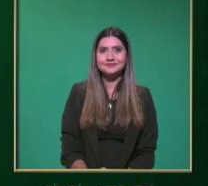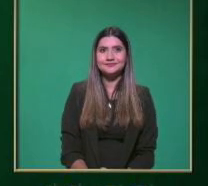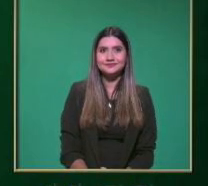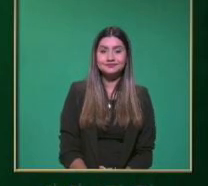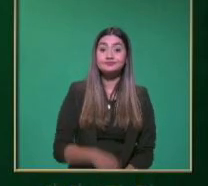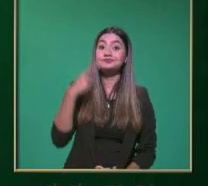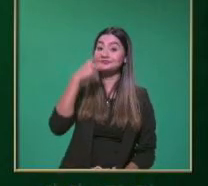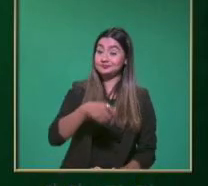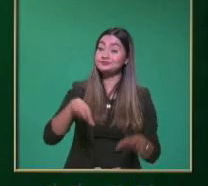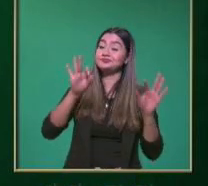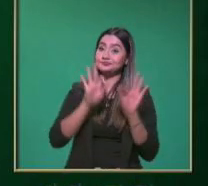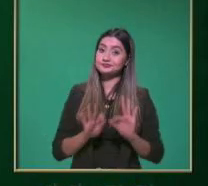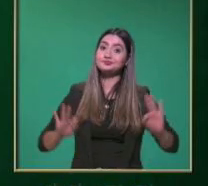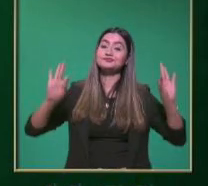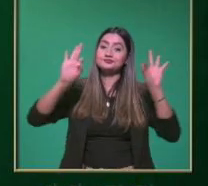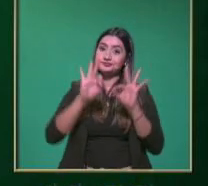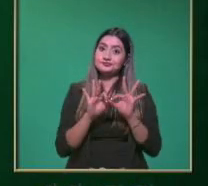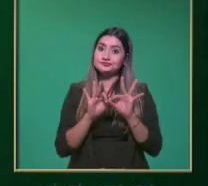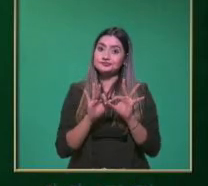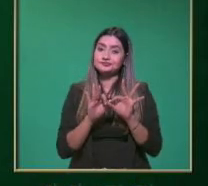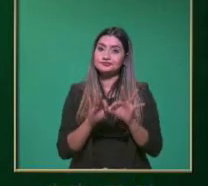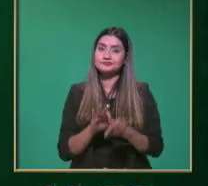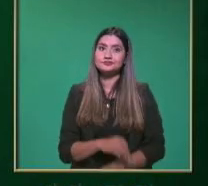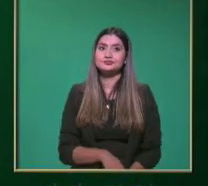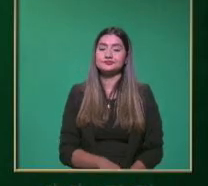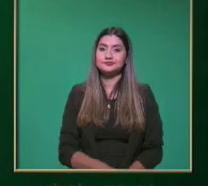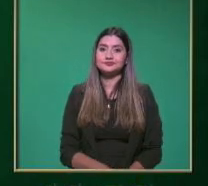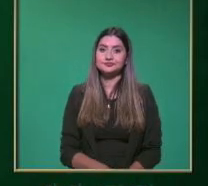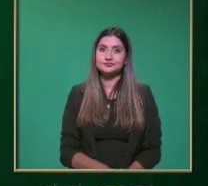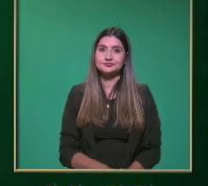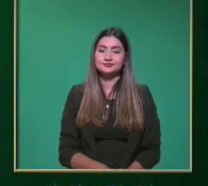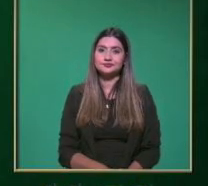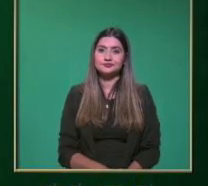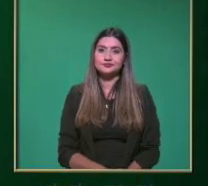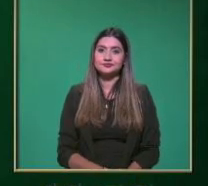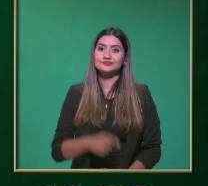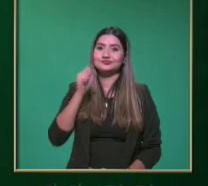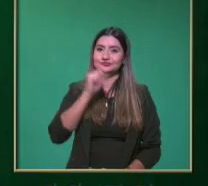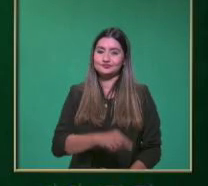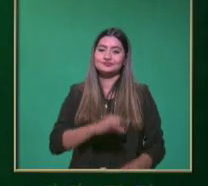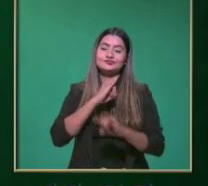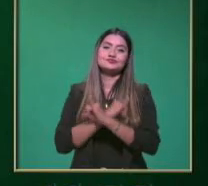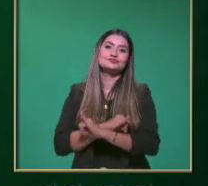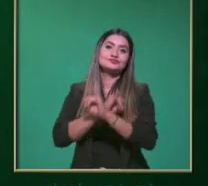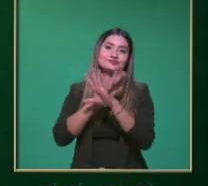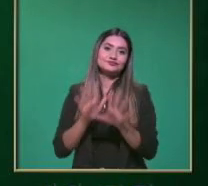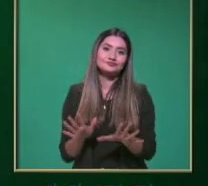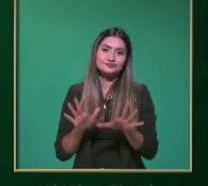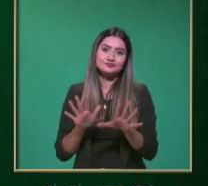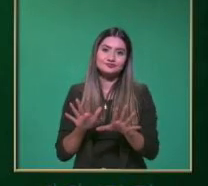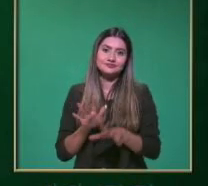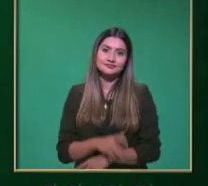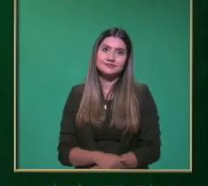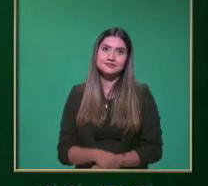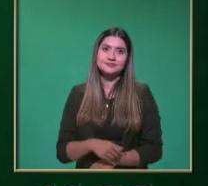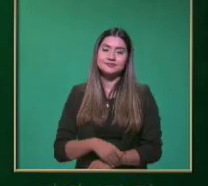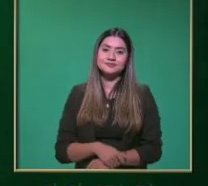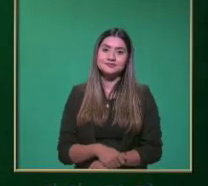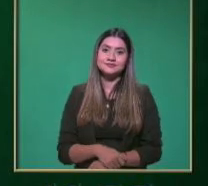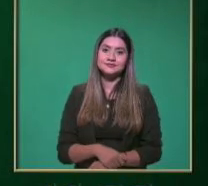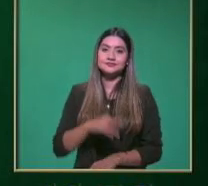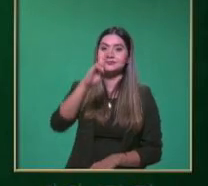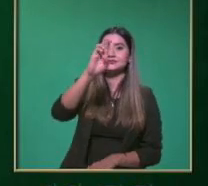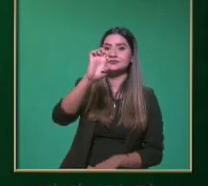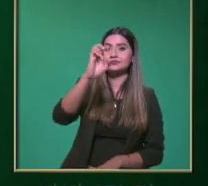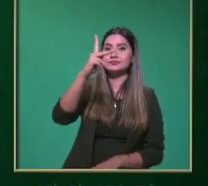importante porque no nada más nos entretiene, sino que también nos informa. Nos mantiene informados, que son los reportajes.